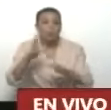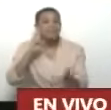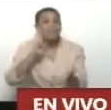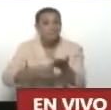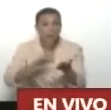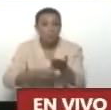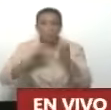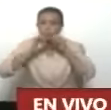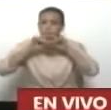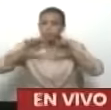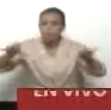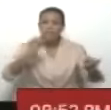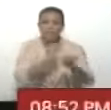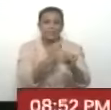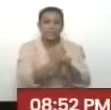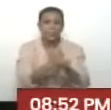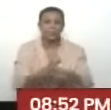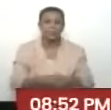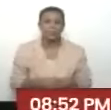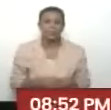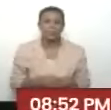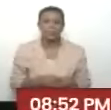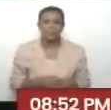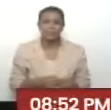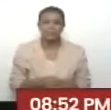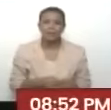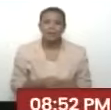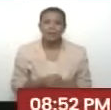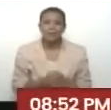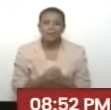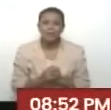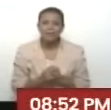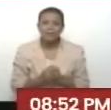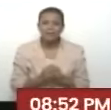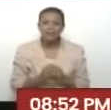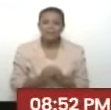propuesta? 5 veces sí, presidente. Bueno, arma un equipo.